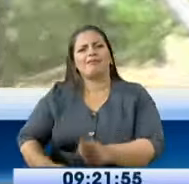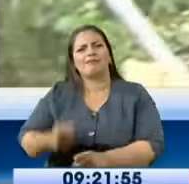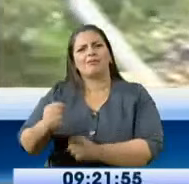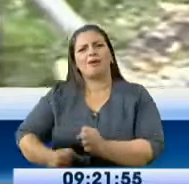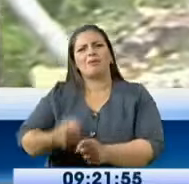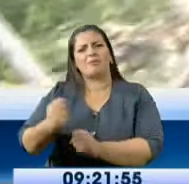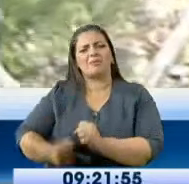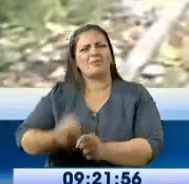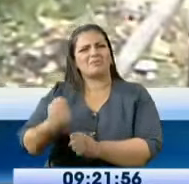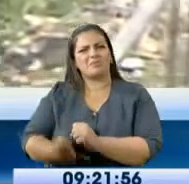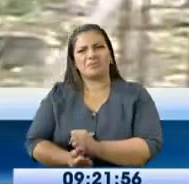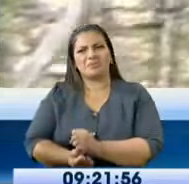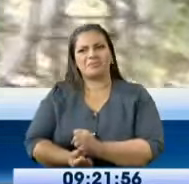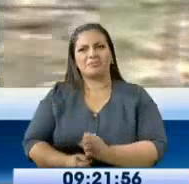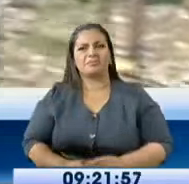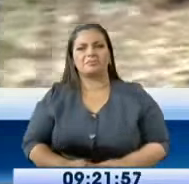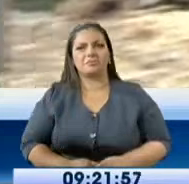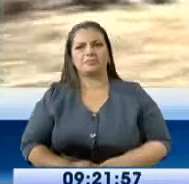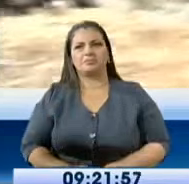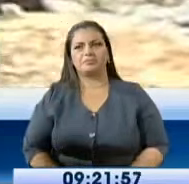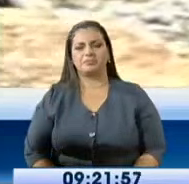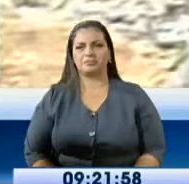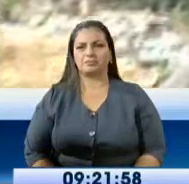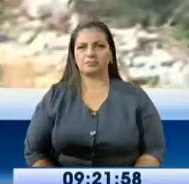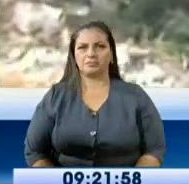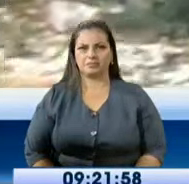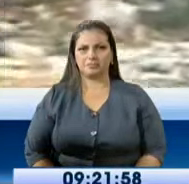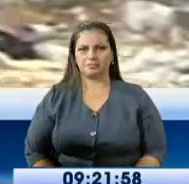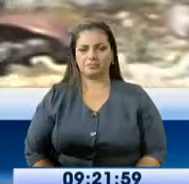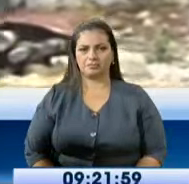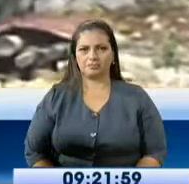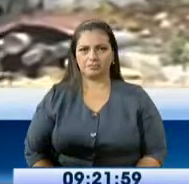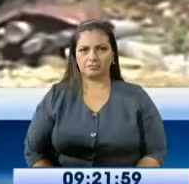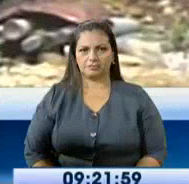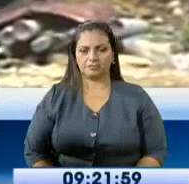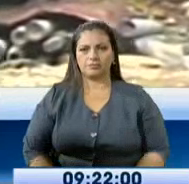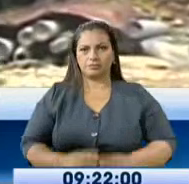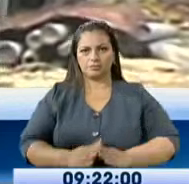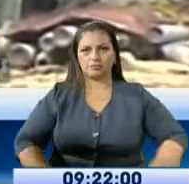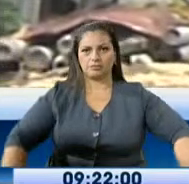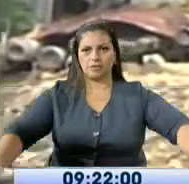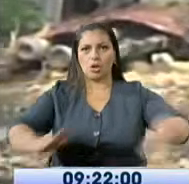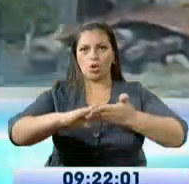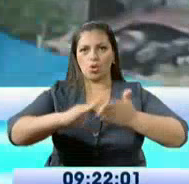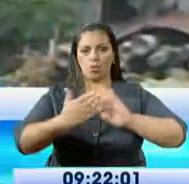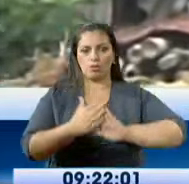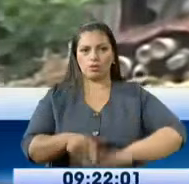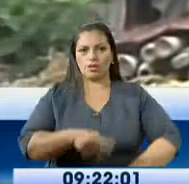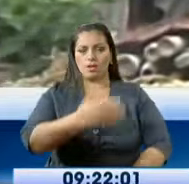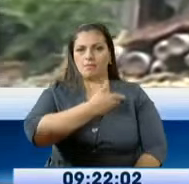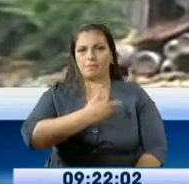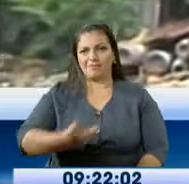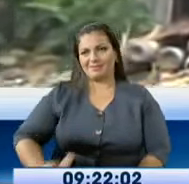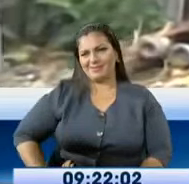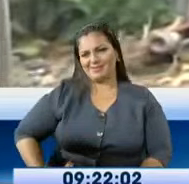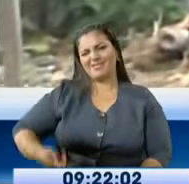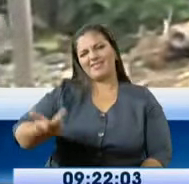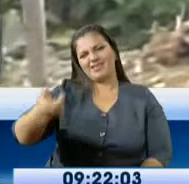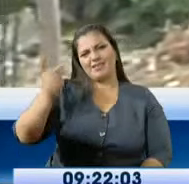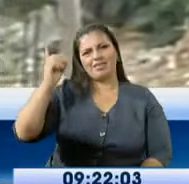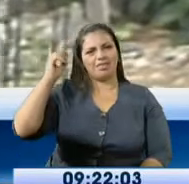esto ya es un... ¿Qué se puede decir? Aquí está justamente el presidente de la comunidad. Se le está pidiendo que agilite un poco todo eso. Sí, estamos